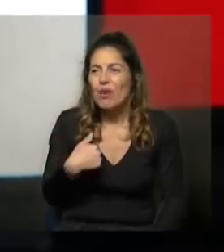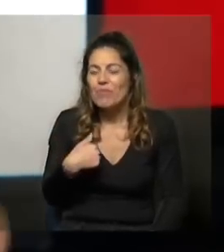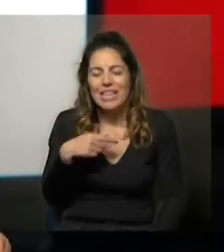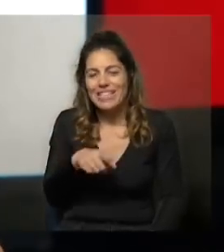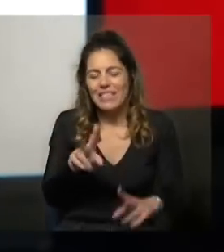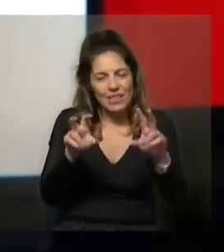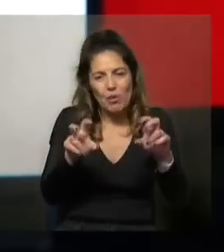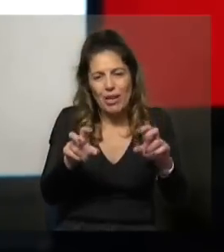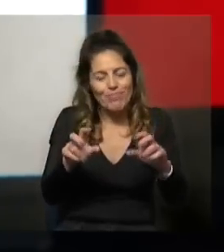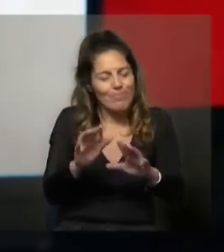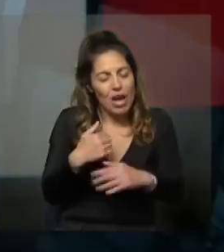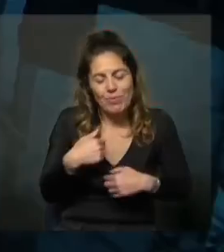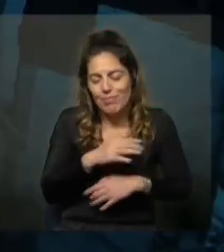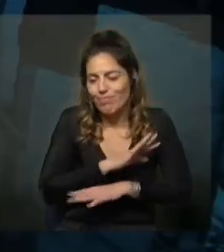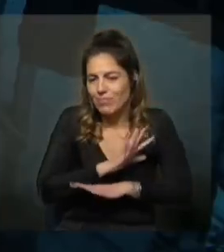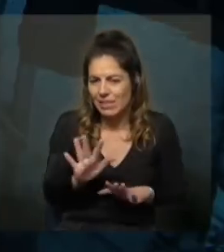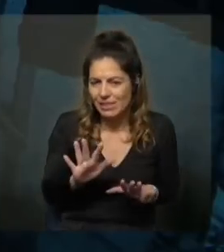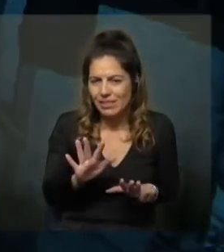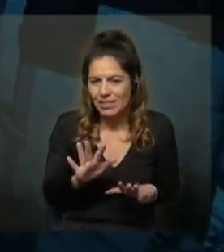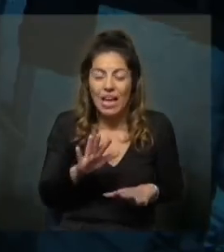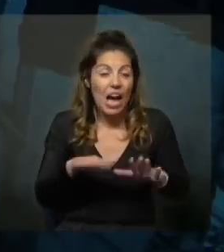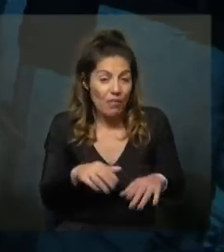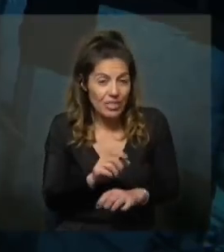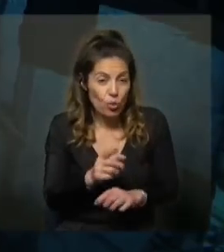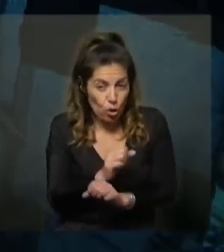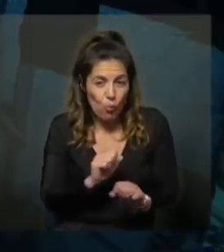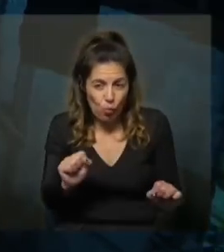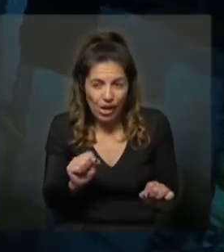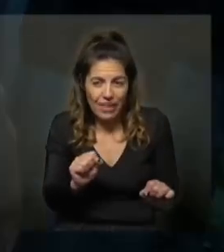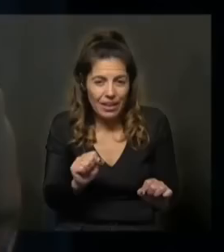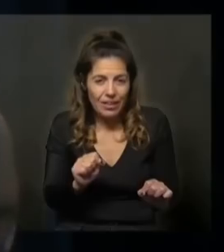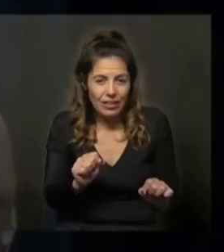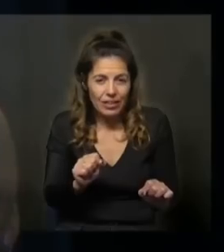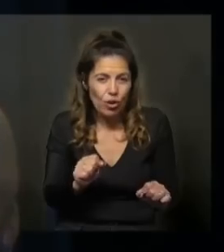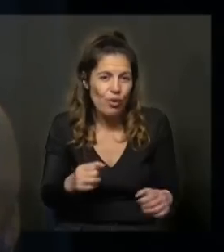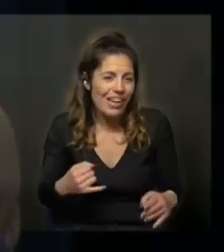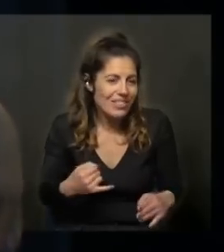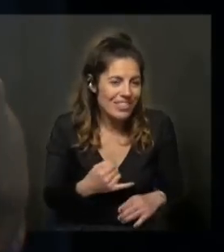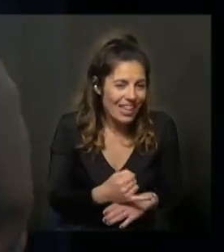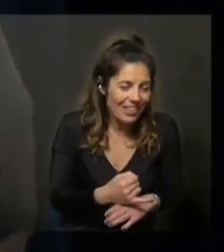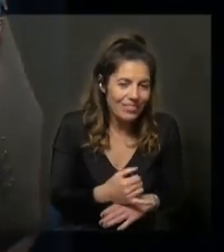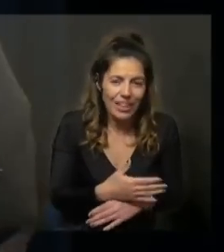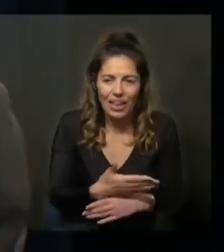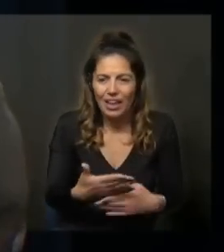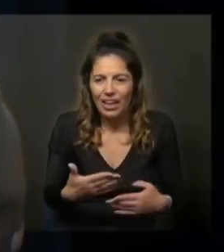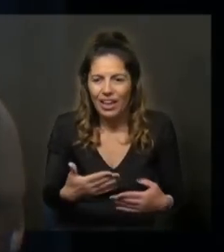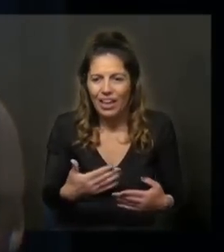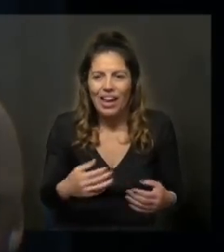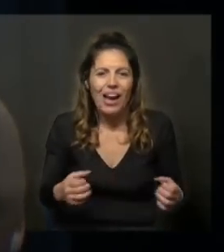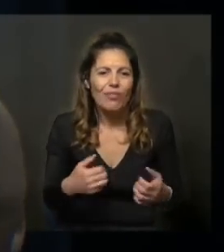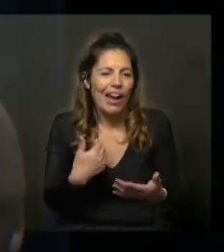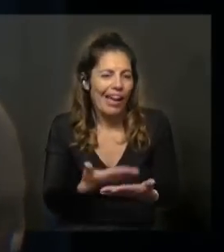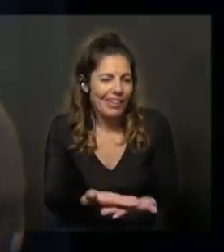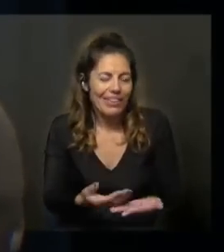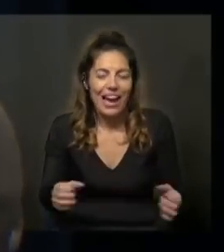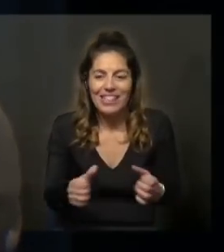puede ese tema está bien una vez se puede de repente conocer con un accidente una caída haces un chiste